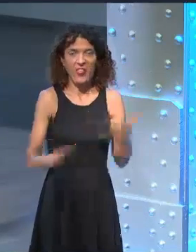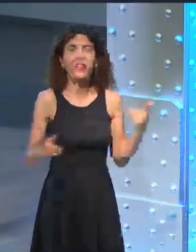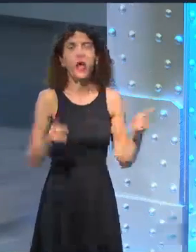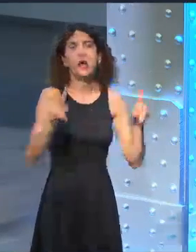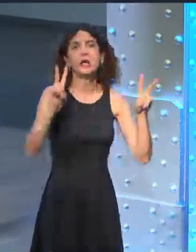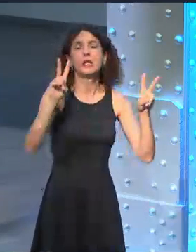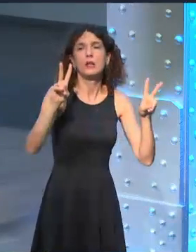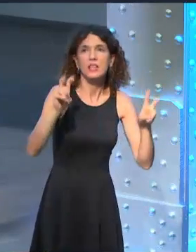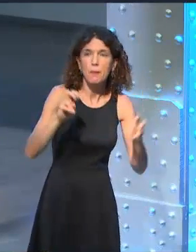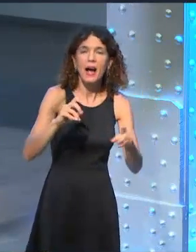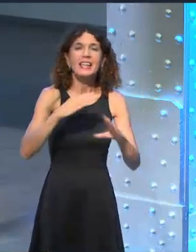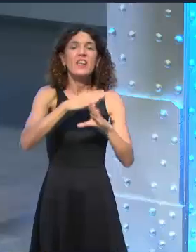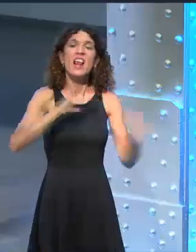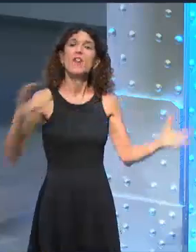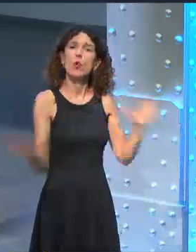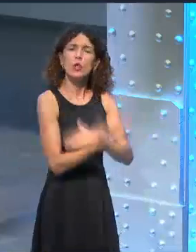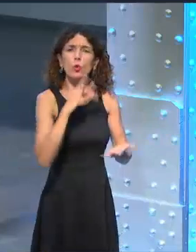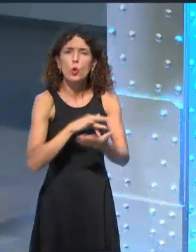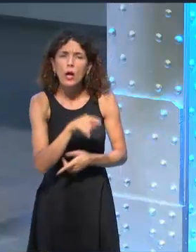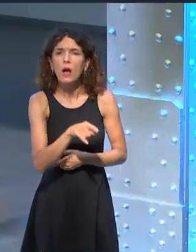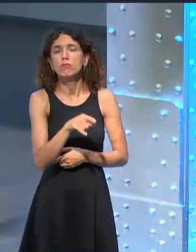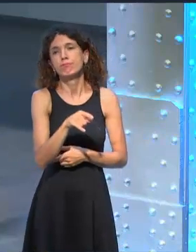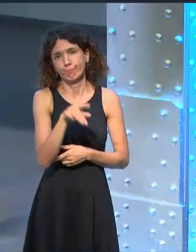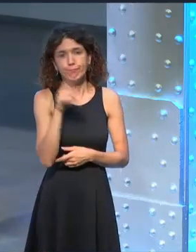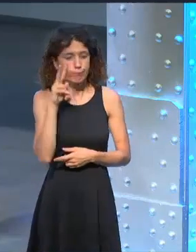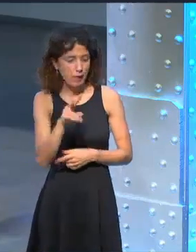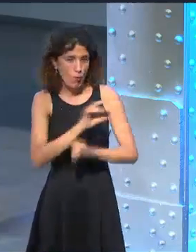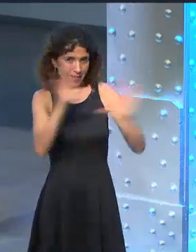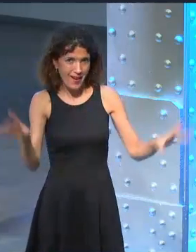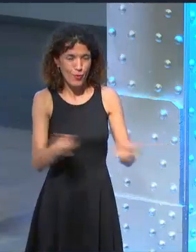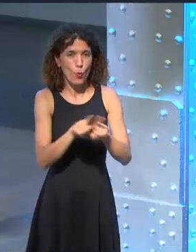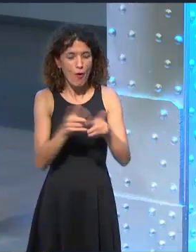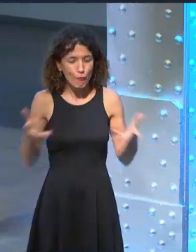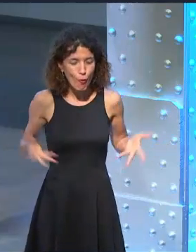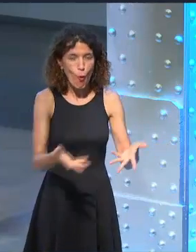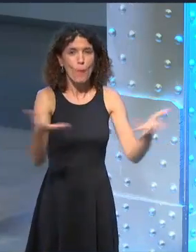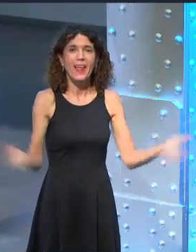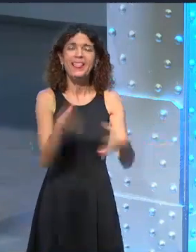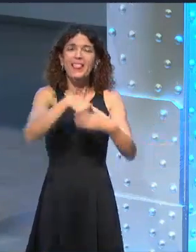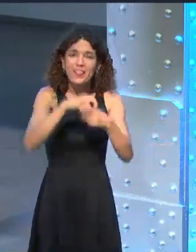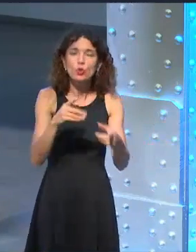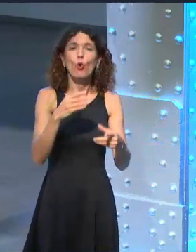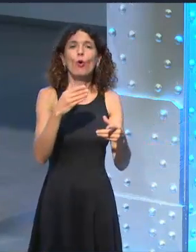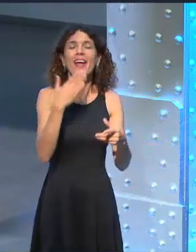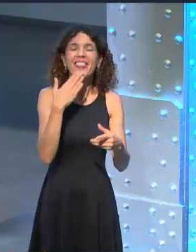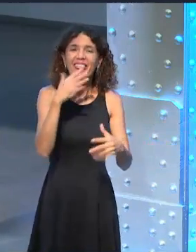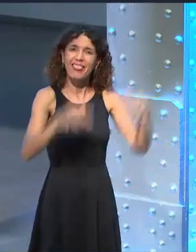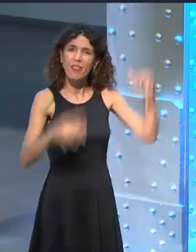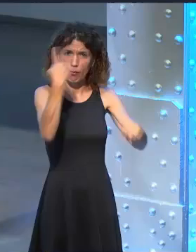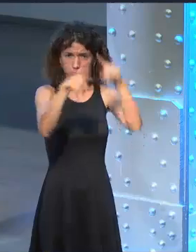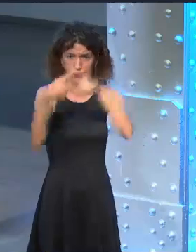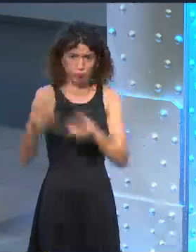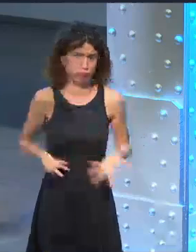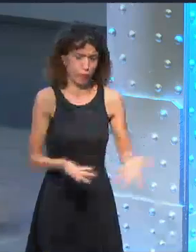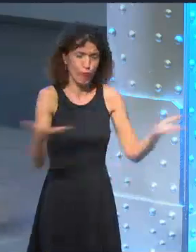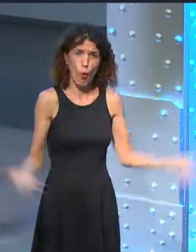evolutivo, estamos viendo que ocurre y que se fomenta en estas edades, ¿no? Y lo estamos viendo